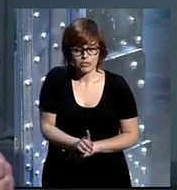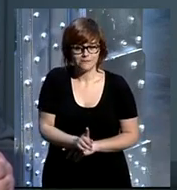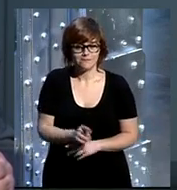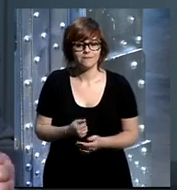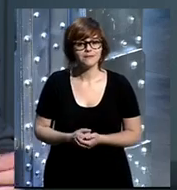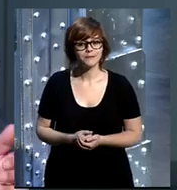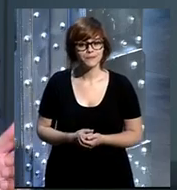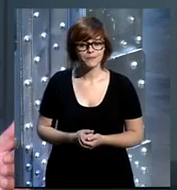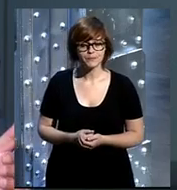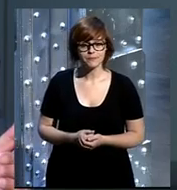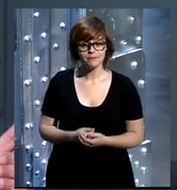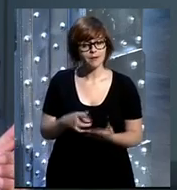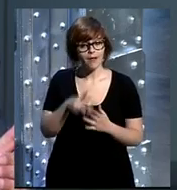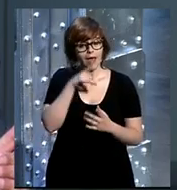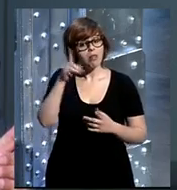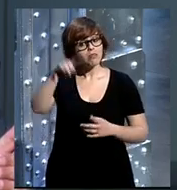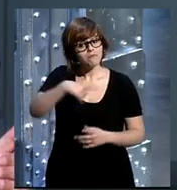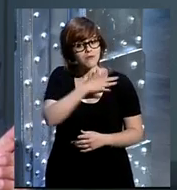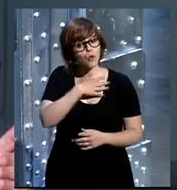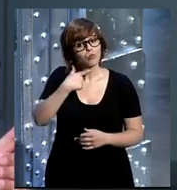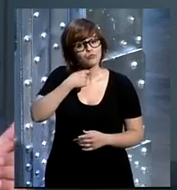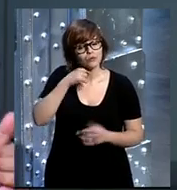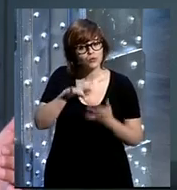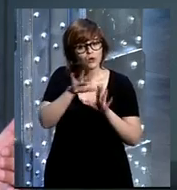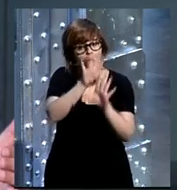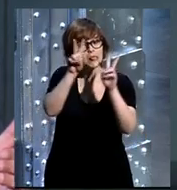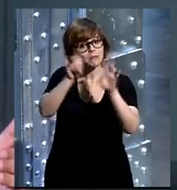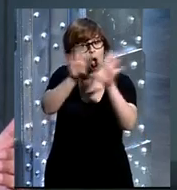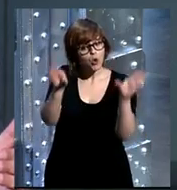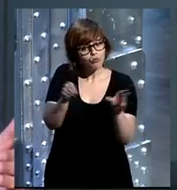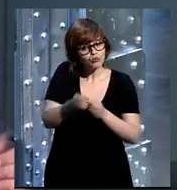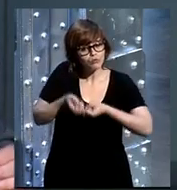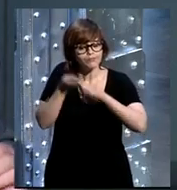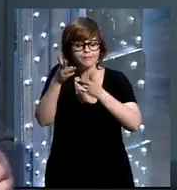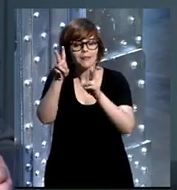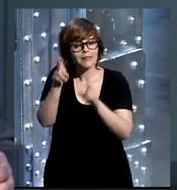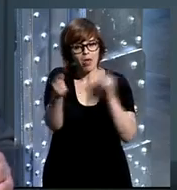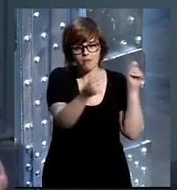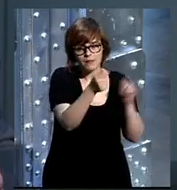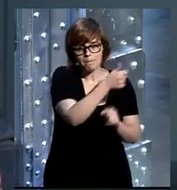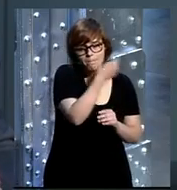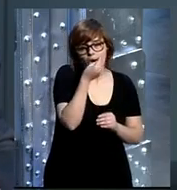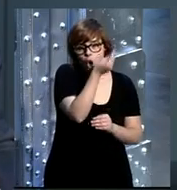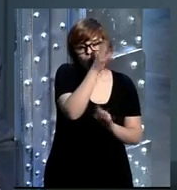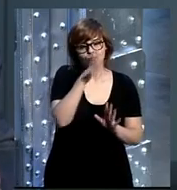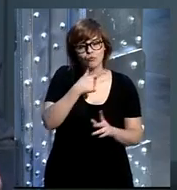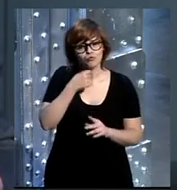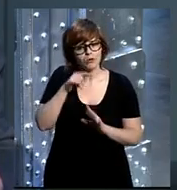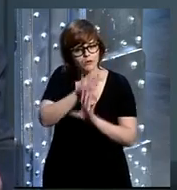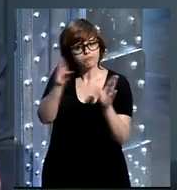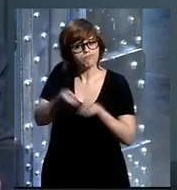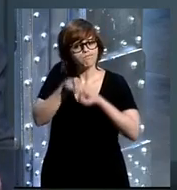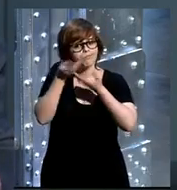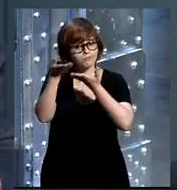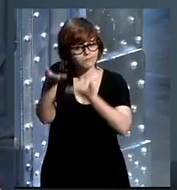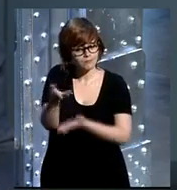supuesto, me gustaría trasladarles algunas conclusiones, aunque dejo para el debate, ¿no? Pero yo creo que hay algunas conclusiones que sí están claras en este